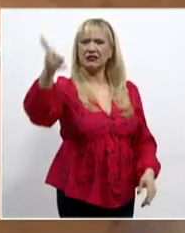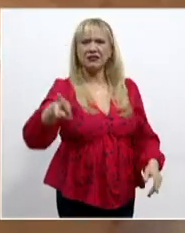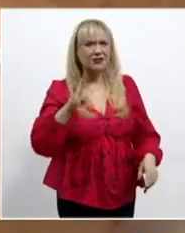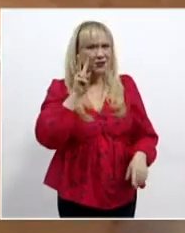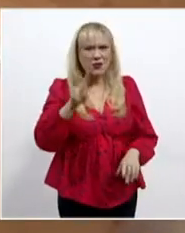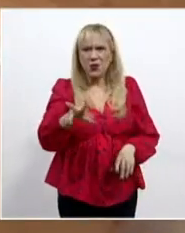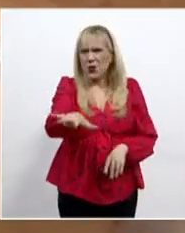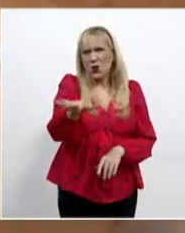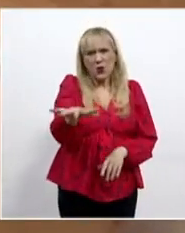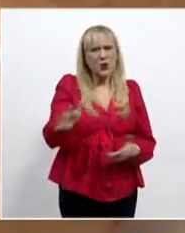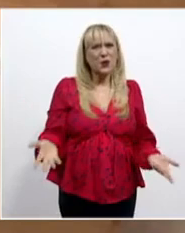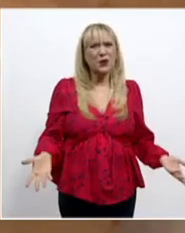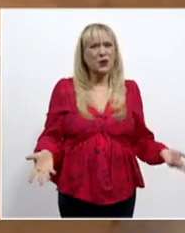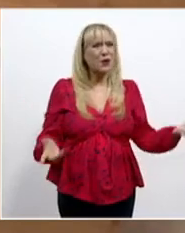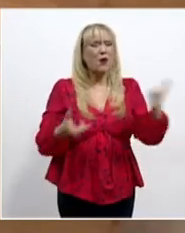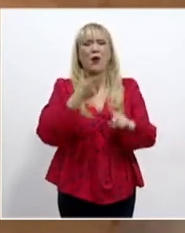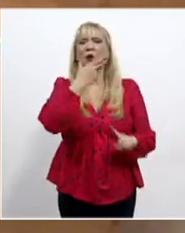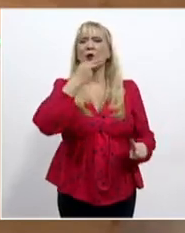reacción machista.